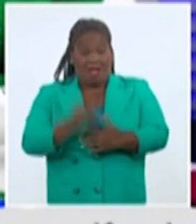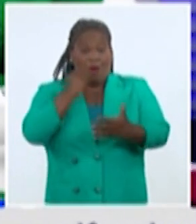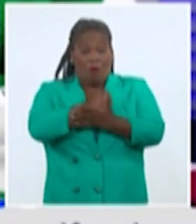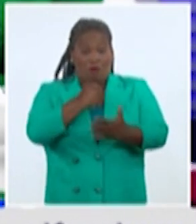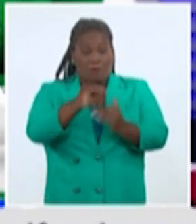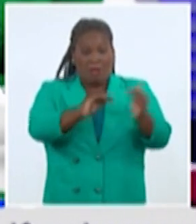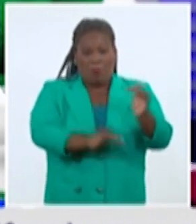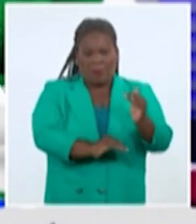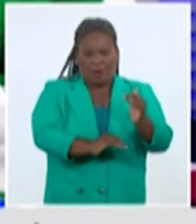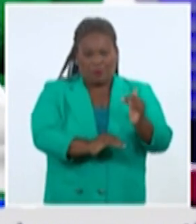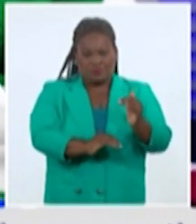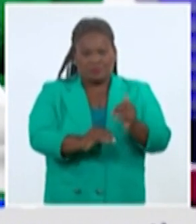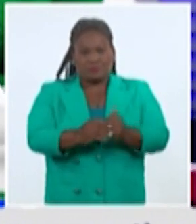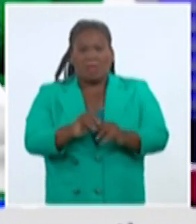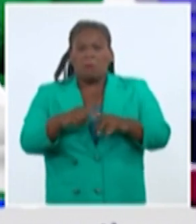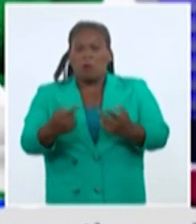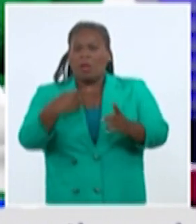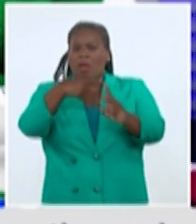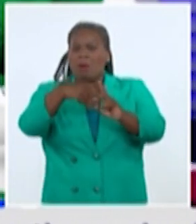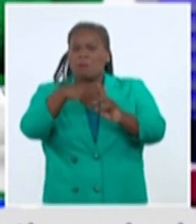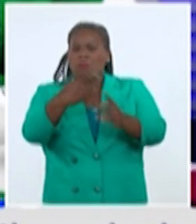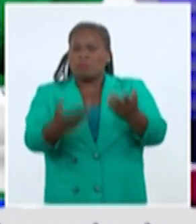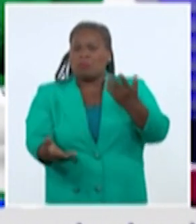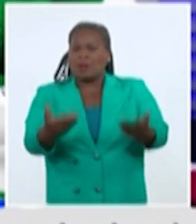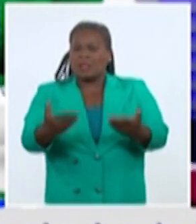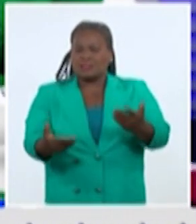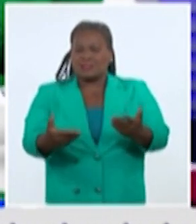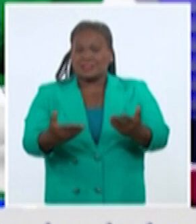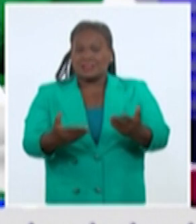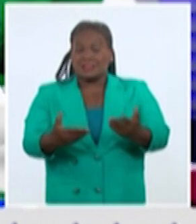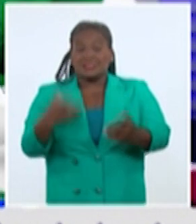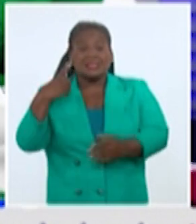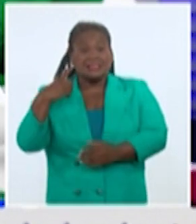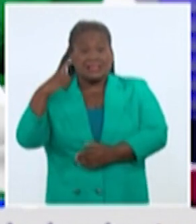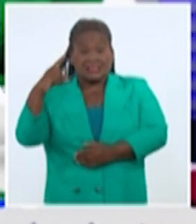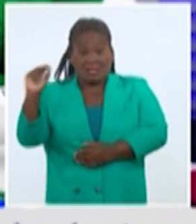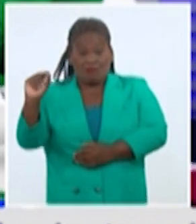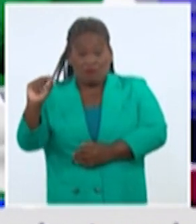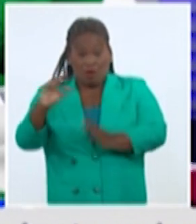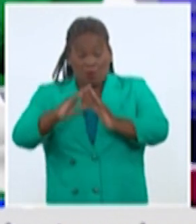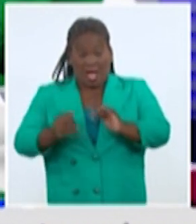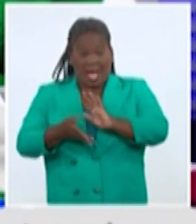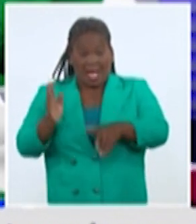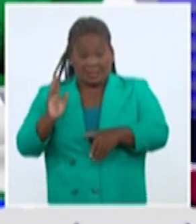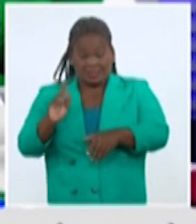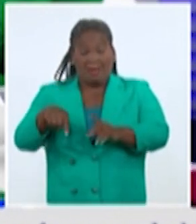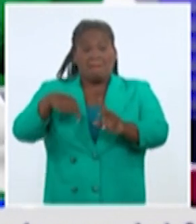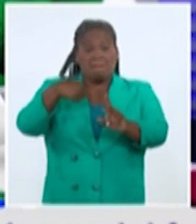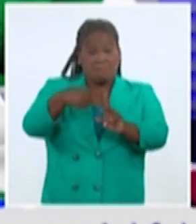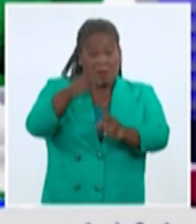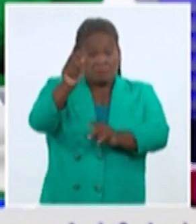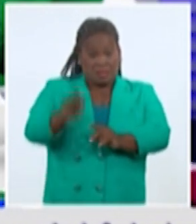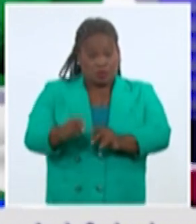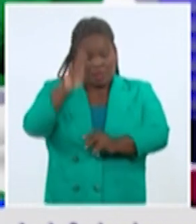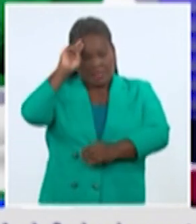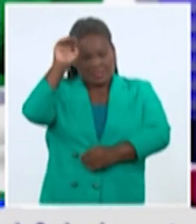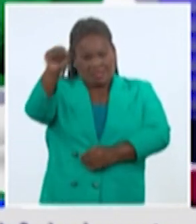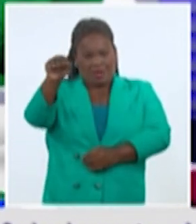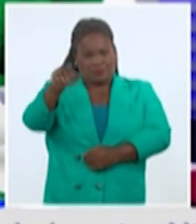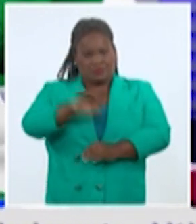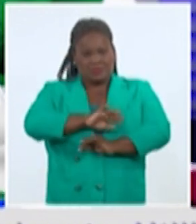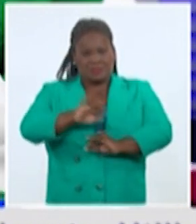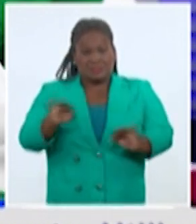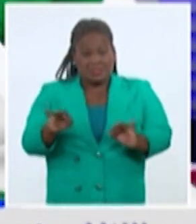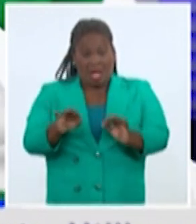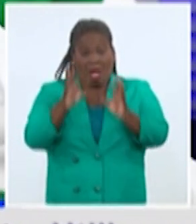decimos balance positivo? Se fueron de alta más pacientes de los que ingresaron en el día de ayer. Y ya se acumulan, como se